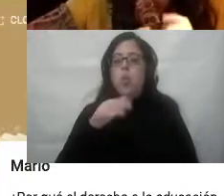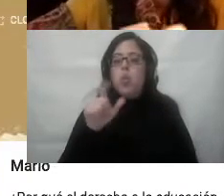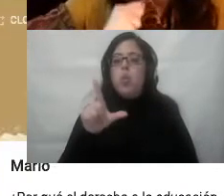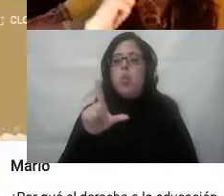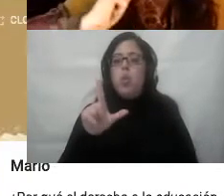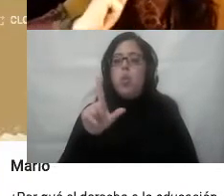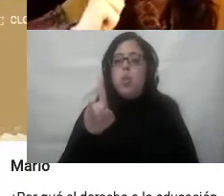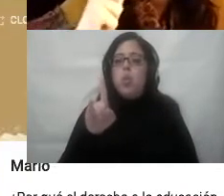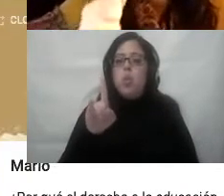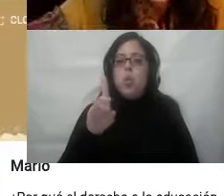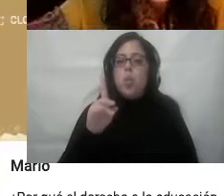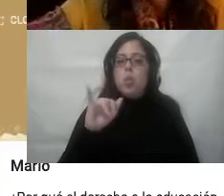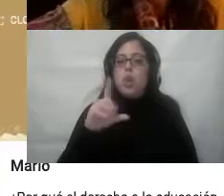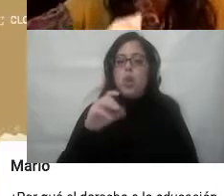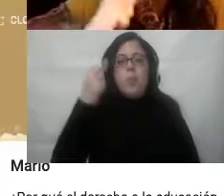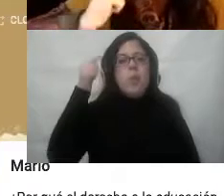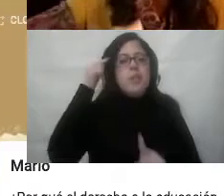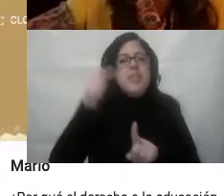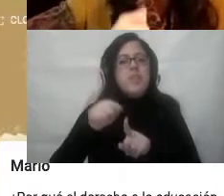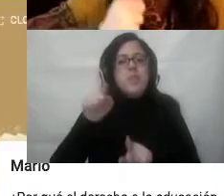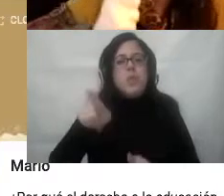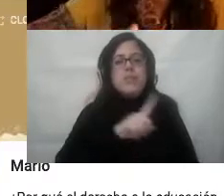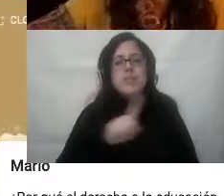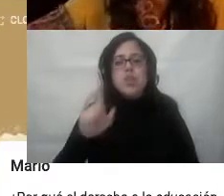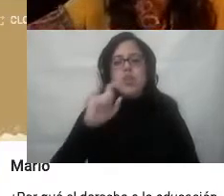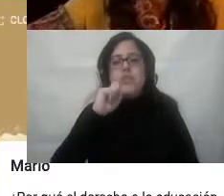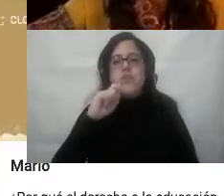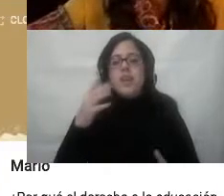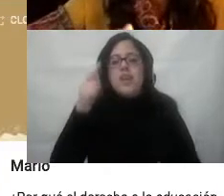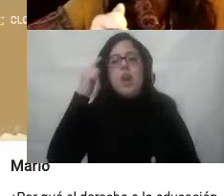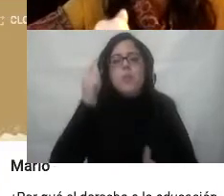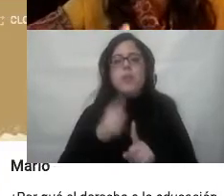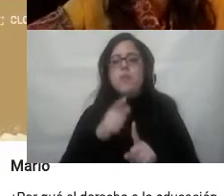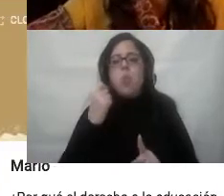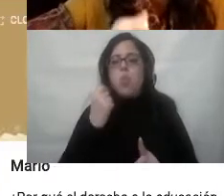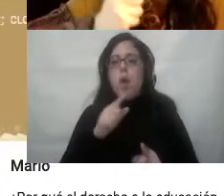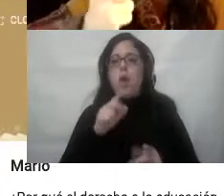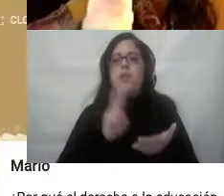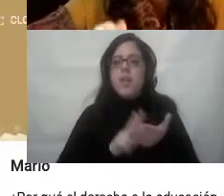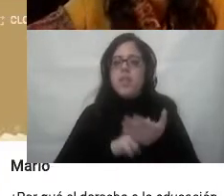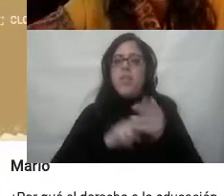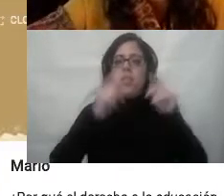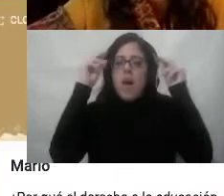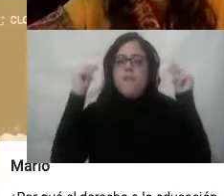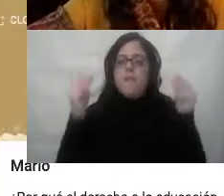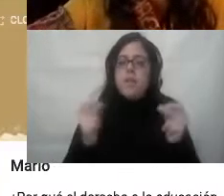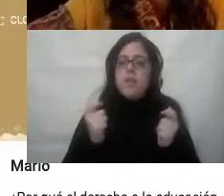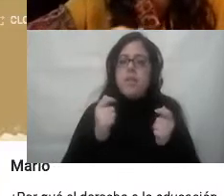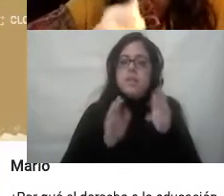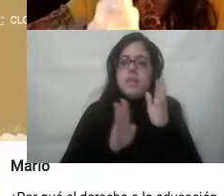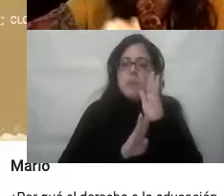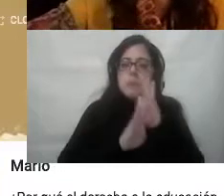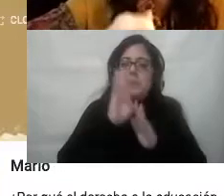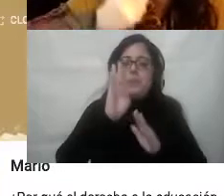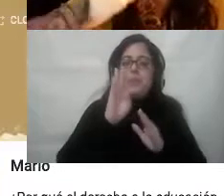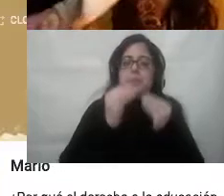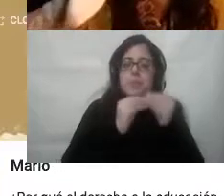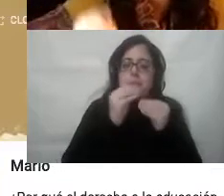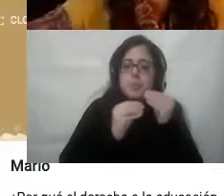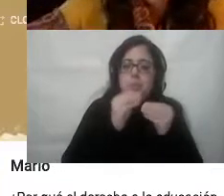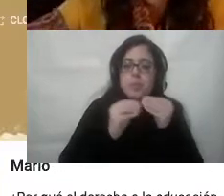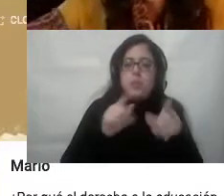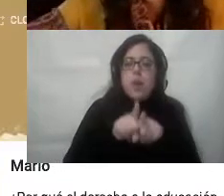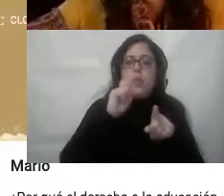propósito. El propósito es más bien a que en realidad las habilidades que desarrollemos estén permitiendo